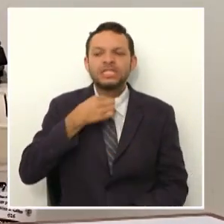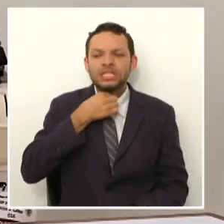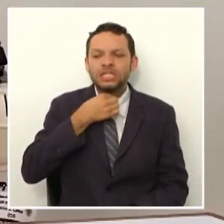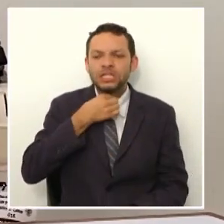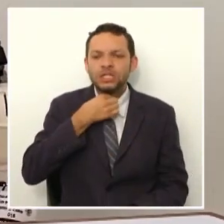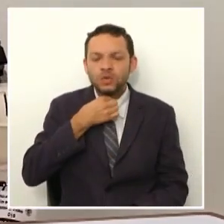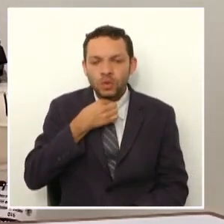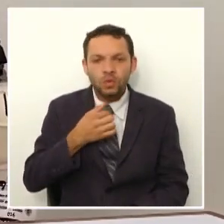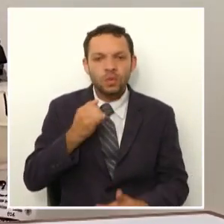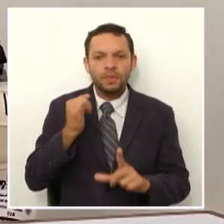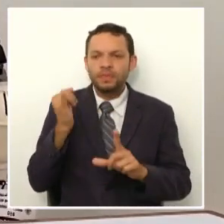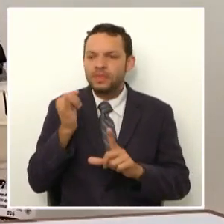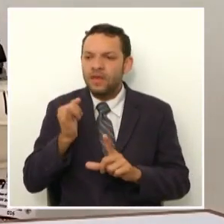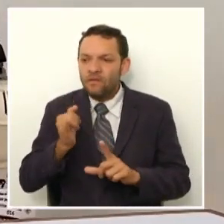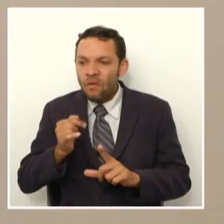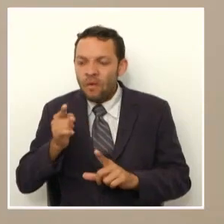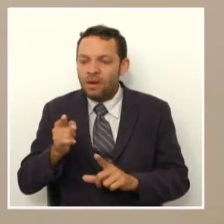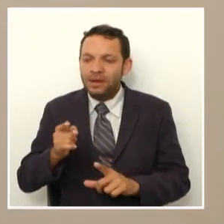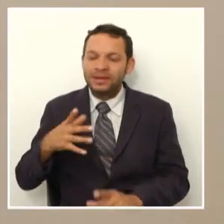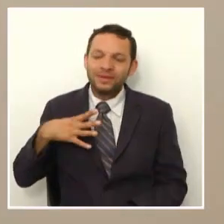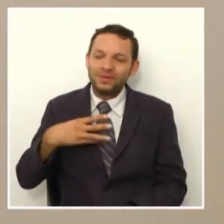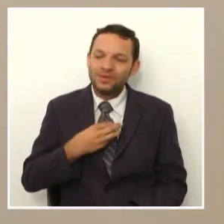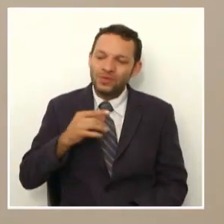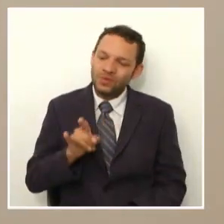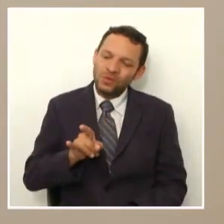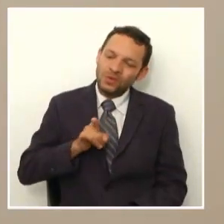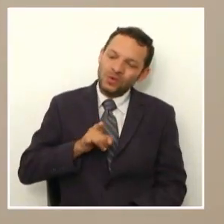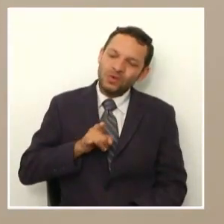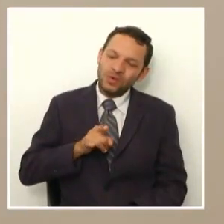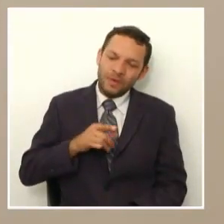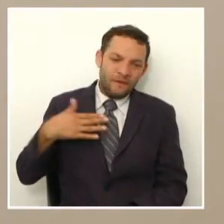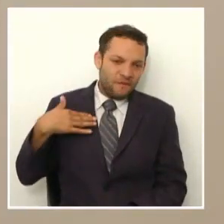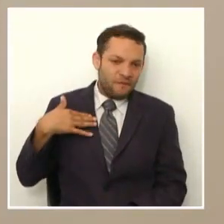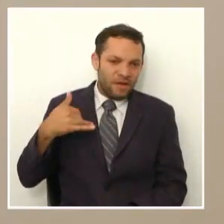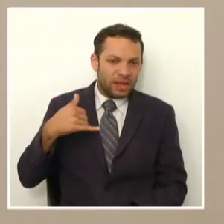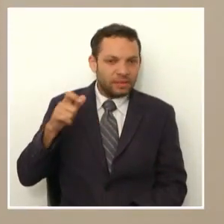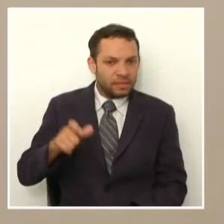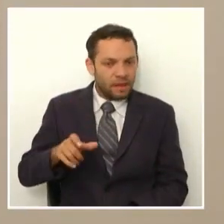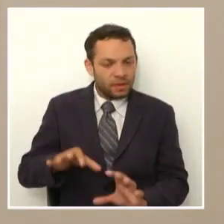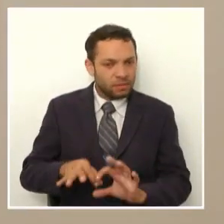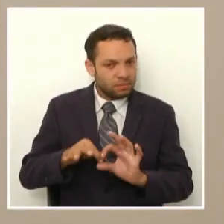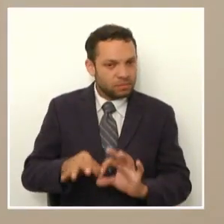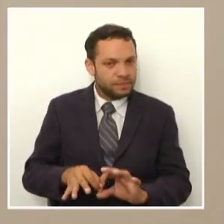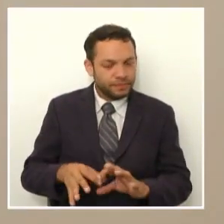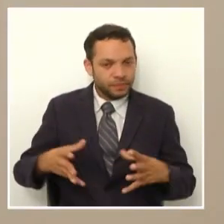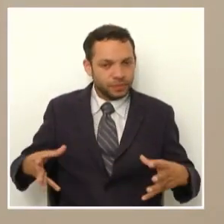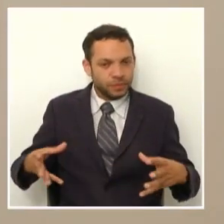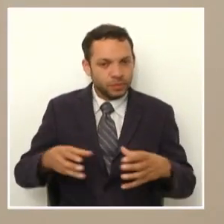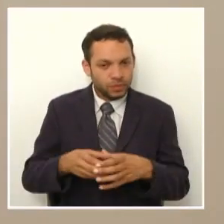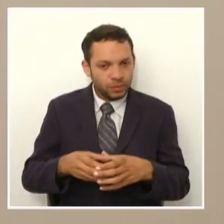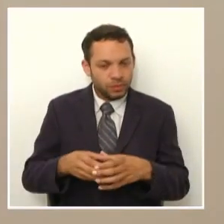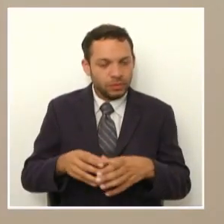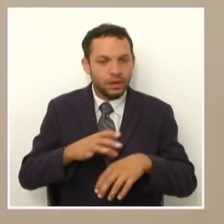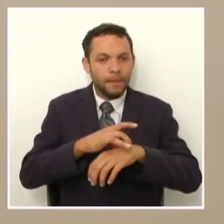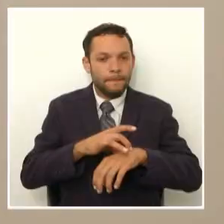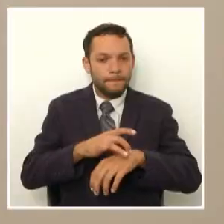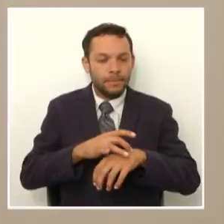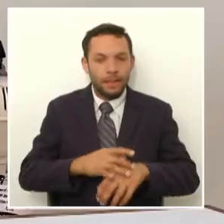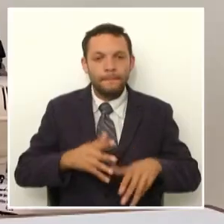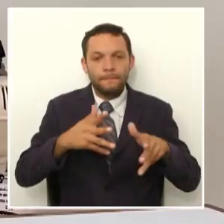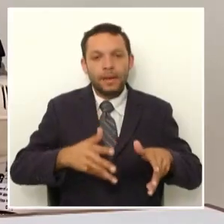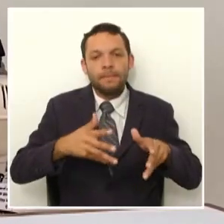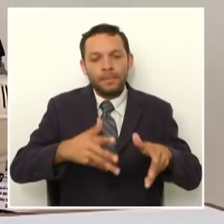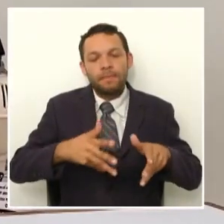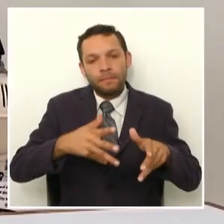nosotros para poder unir todo ese equipo profesional que acompañan la academia